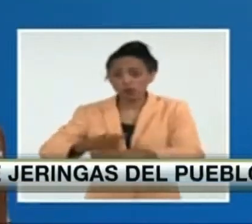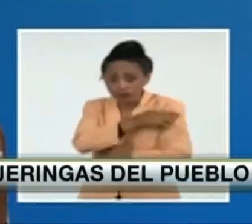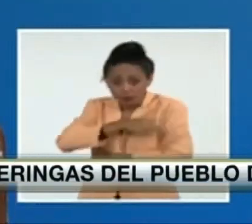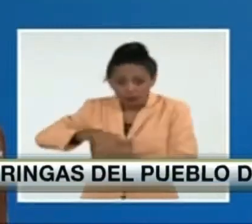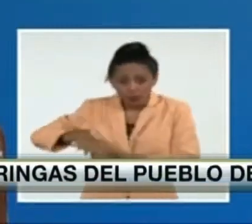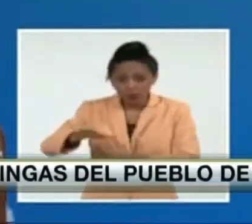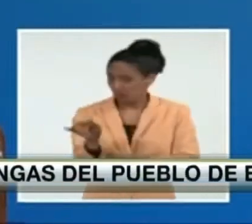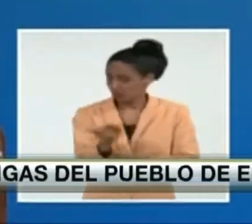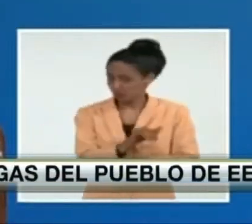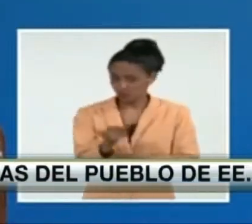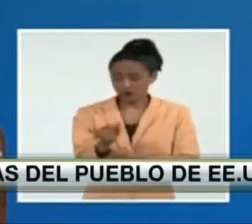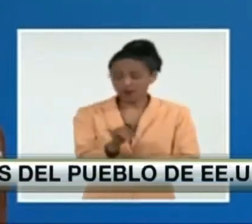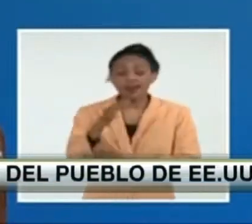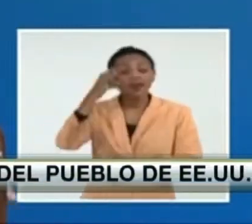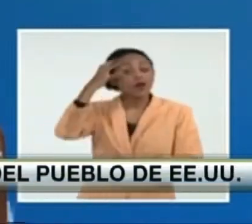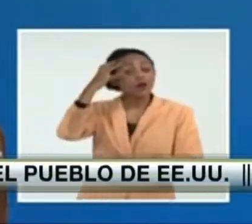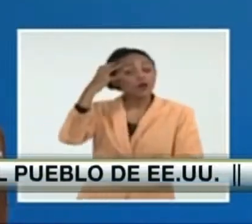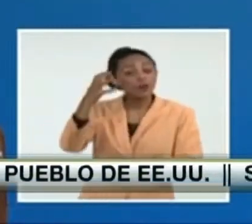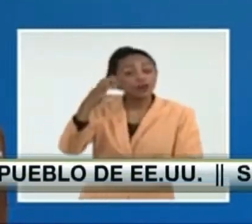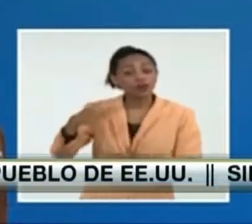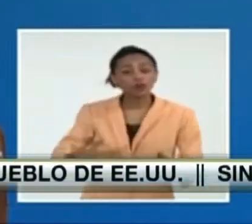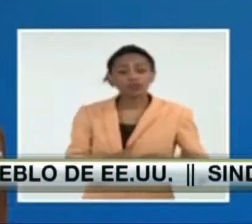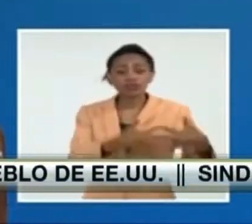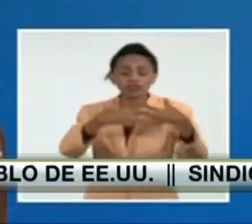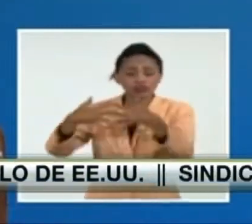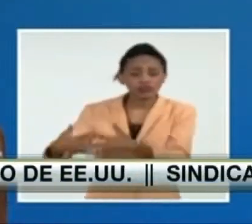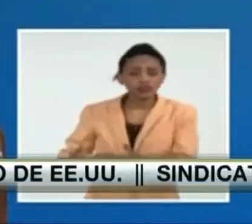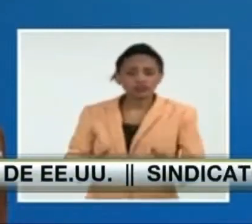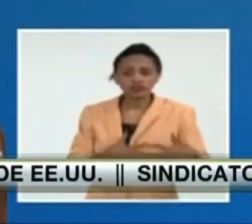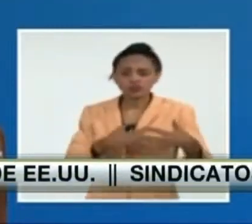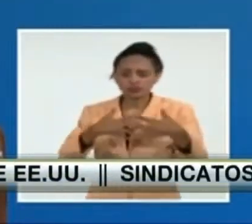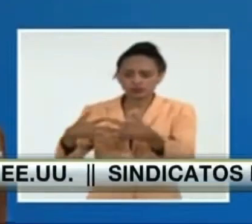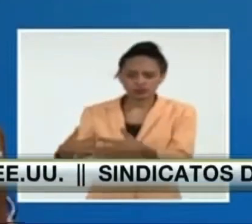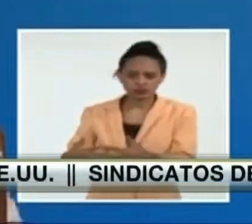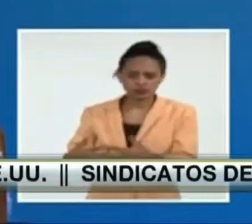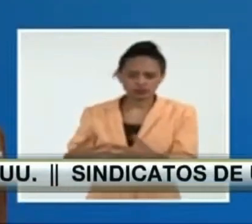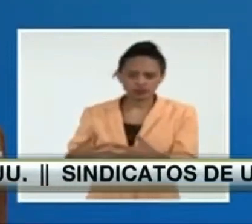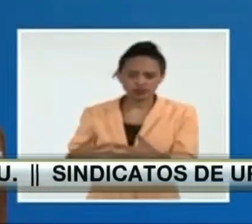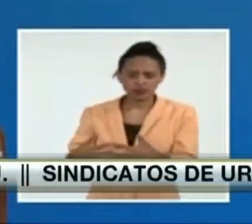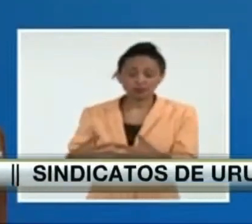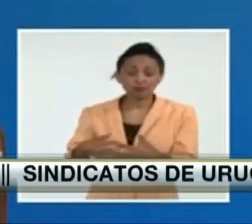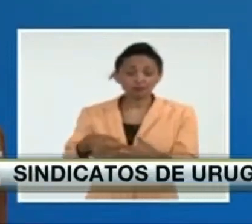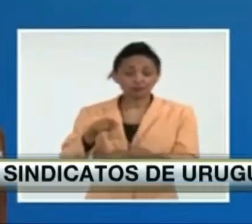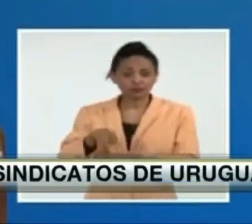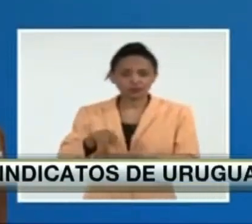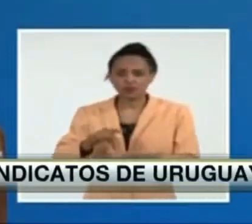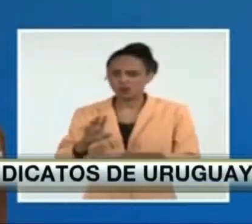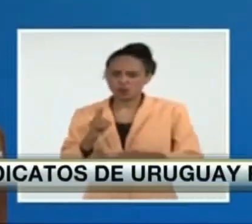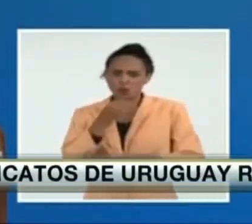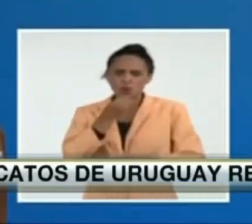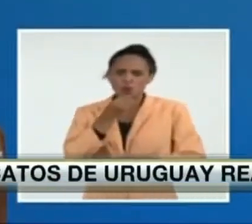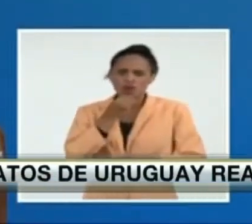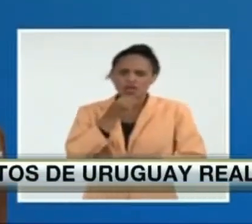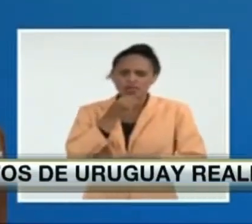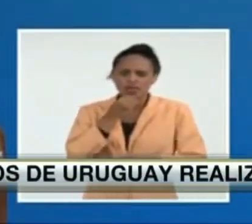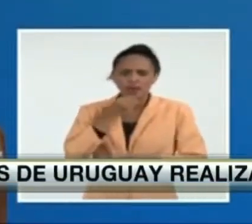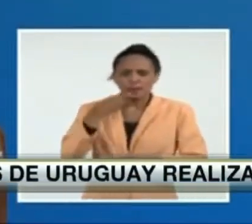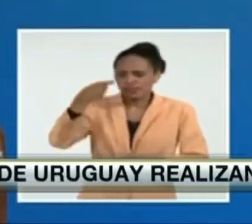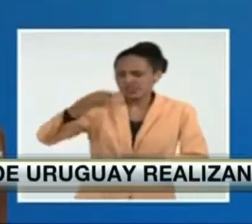El gobierno de los Estados Unidos no tiene absolutamente ninguna autoridad